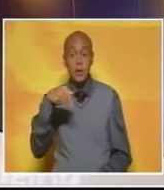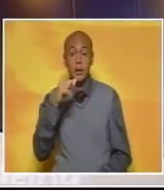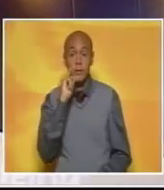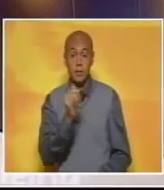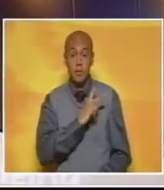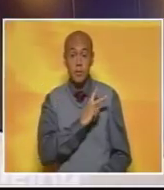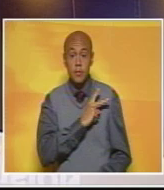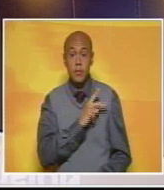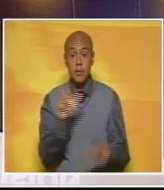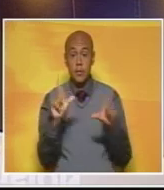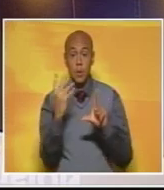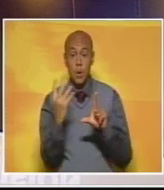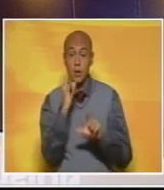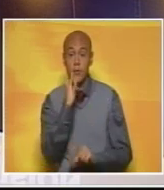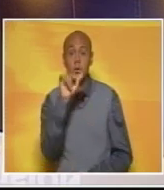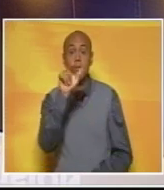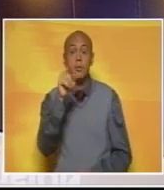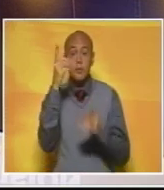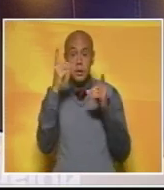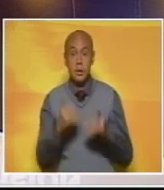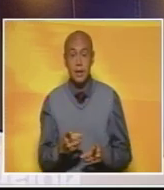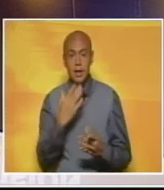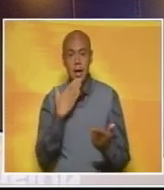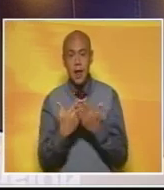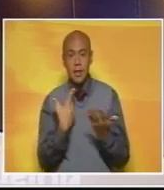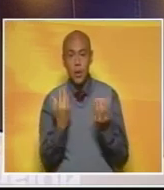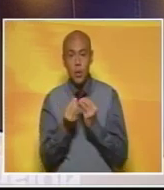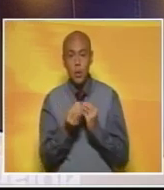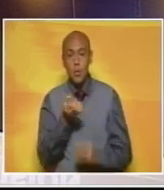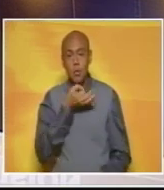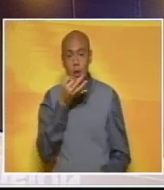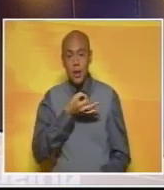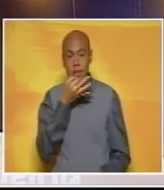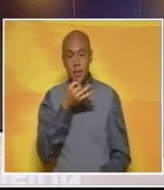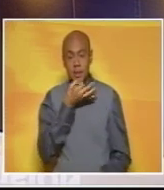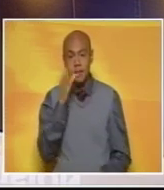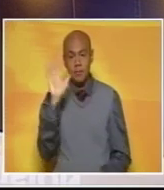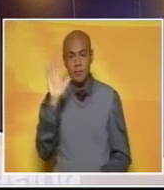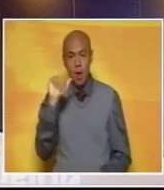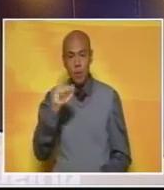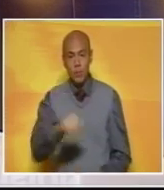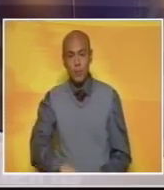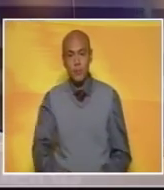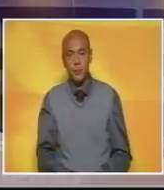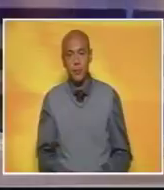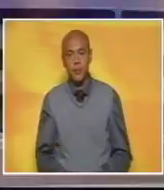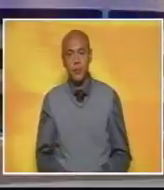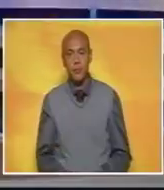Venevisión Canal 4 reporta. Ustedes deciden. Gracias por acompañarnos y que tengan todos una feliz tarde.